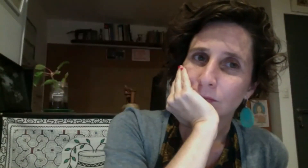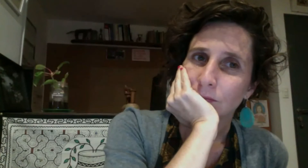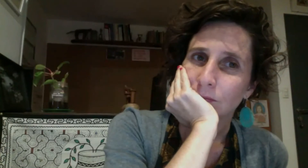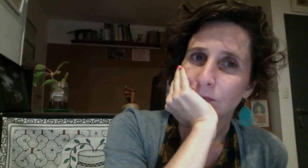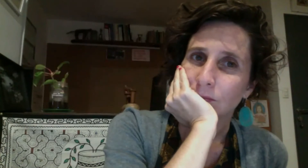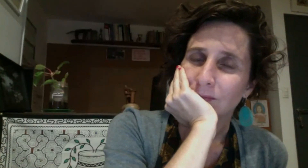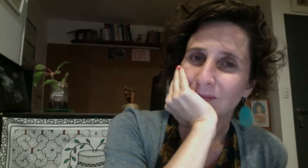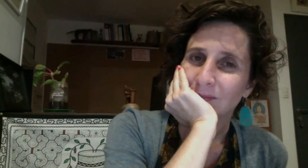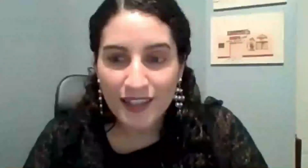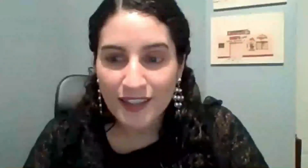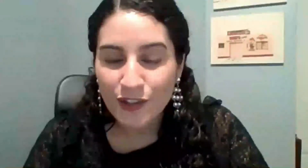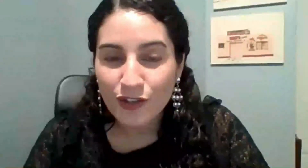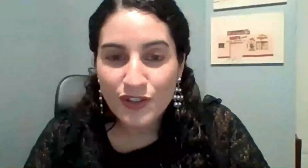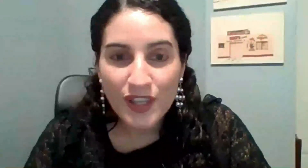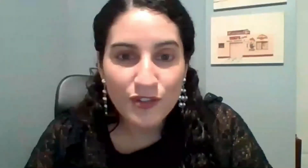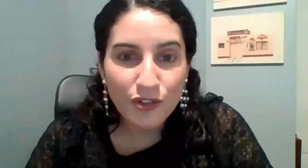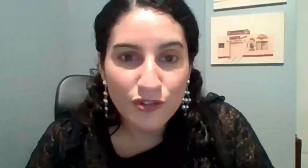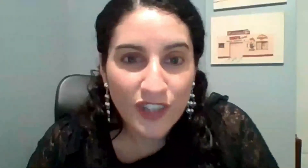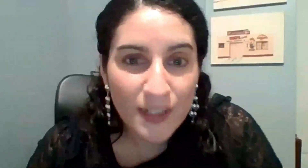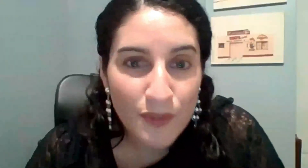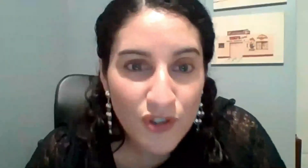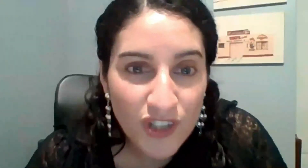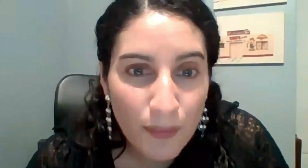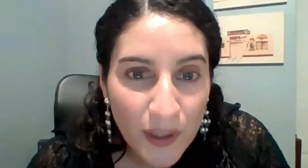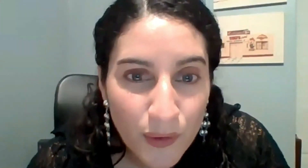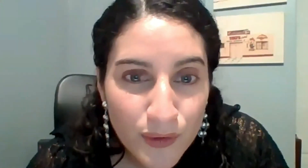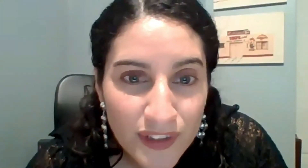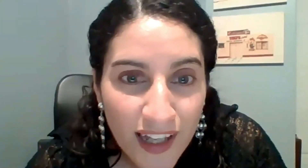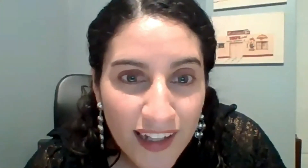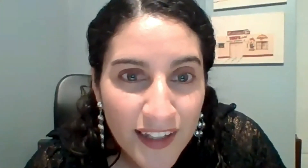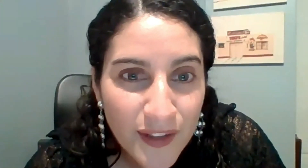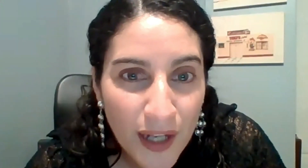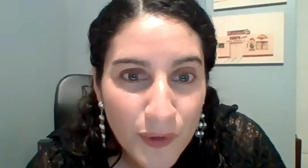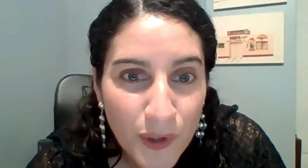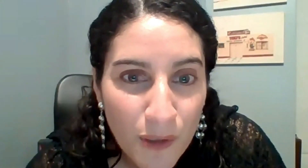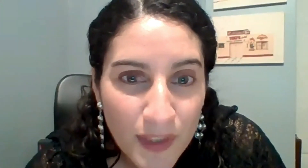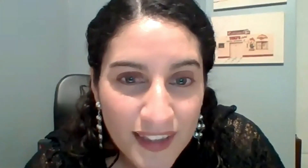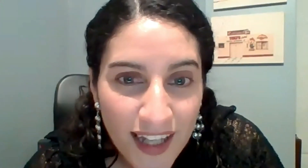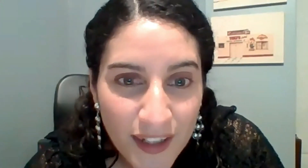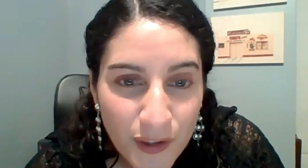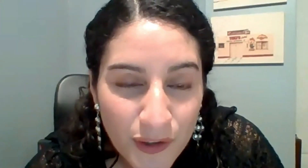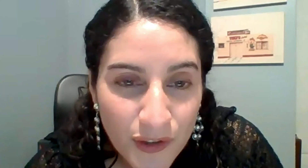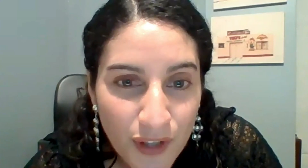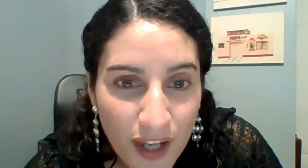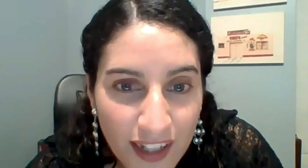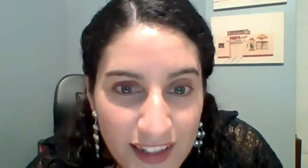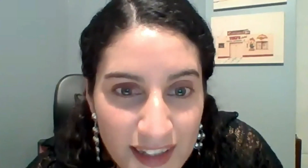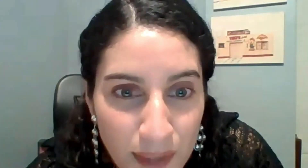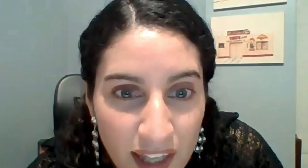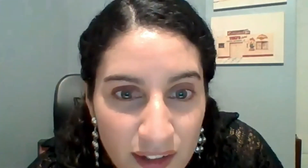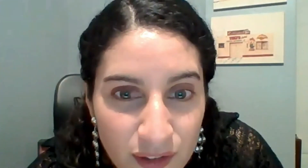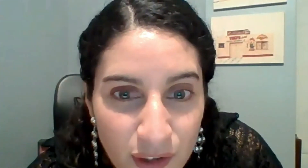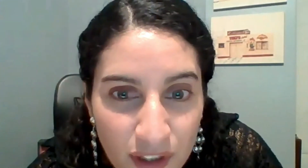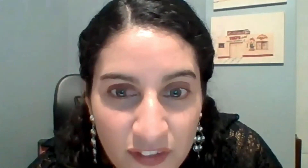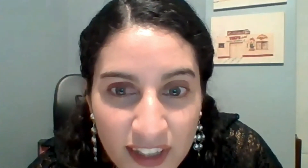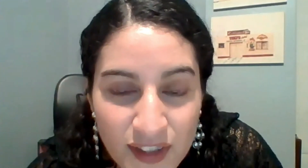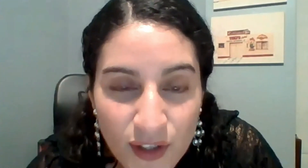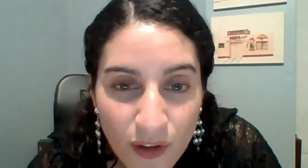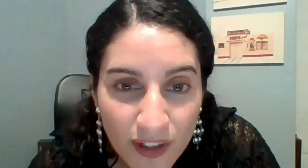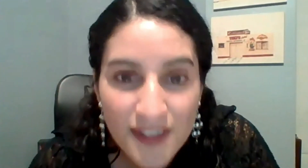¿Qué más? No tenemos otra pregunta. Acá hay algunos comentarios con